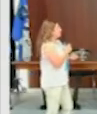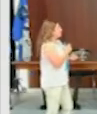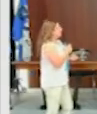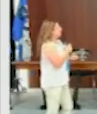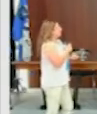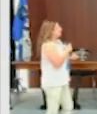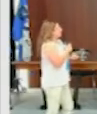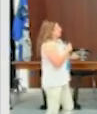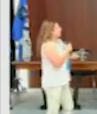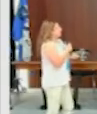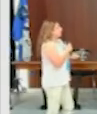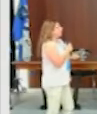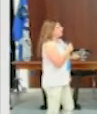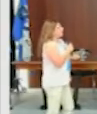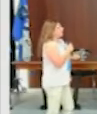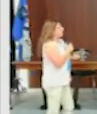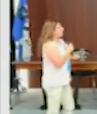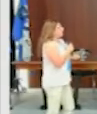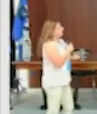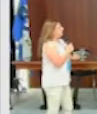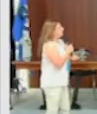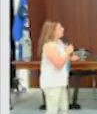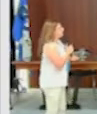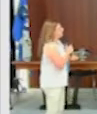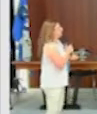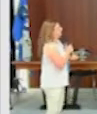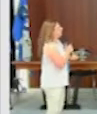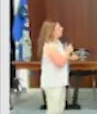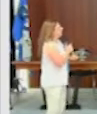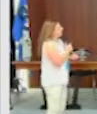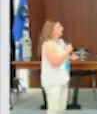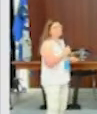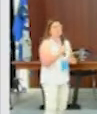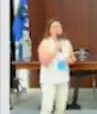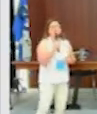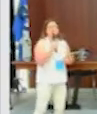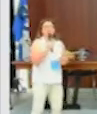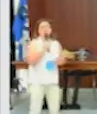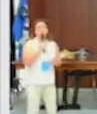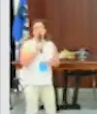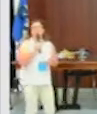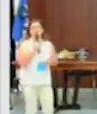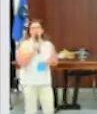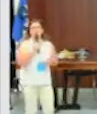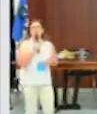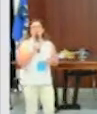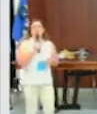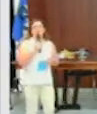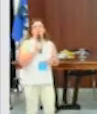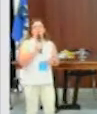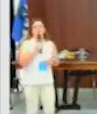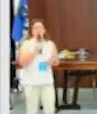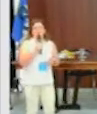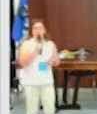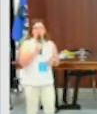sufrimiento. Si no puedes aliviarme, dame consuelo y esperanza. Jamás debemos sacar